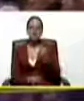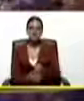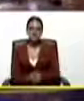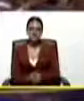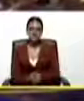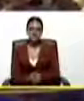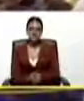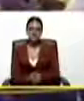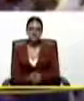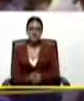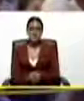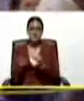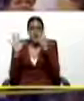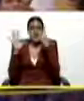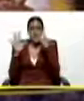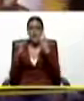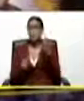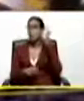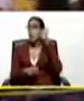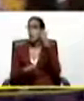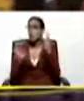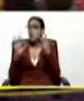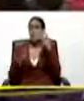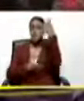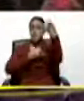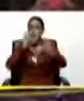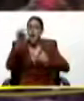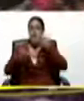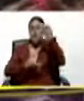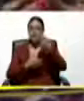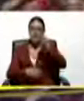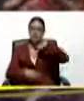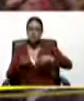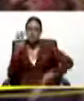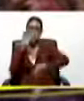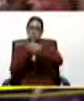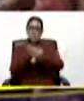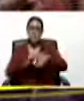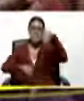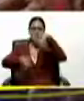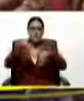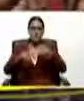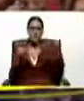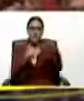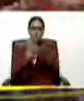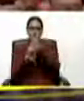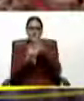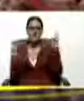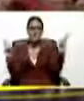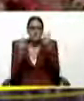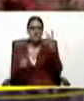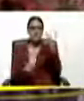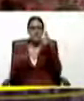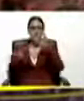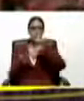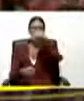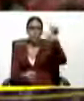el séptimo canto a votar por la victoria del 28 de julio.